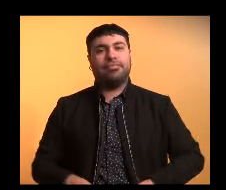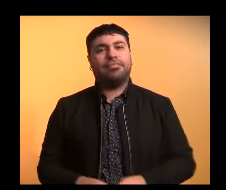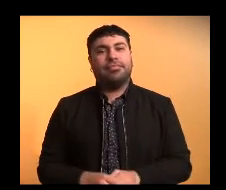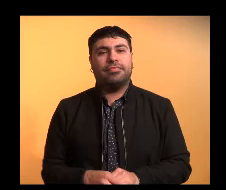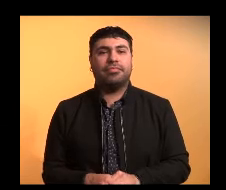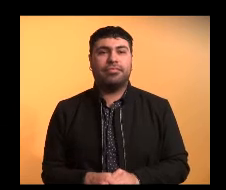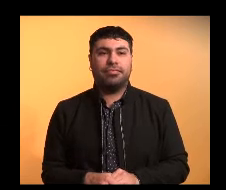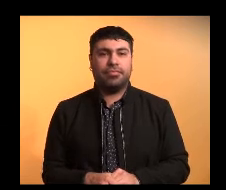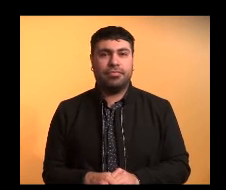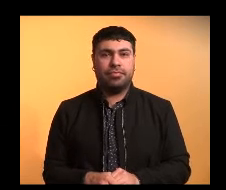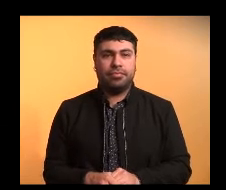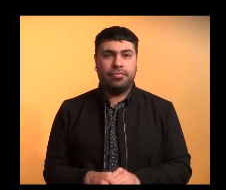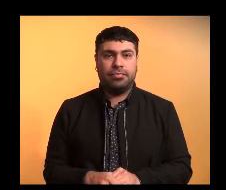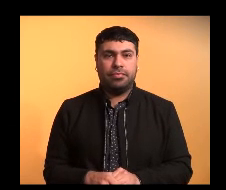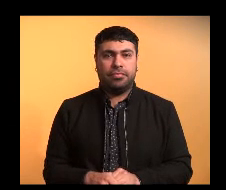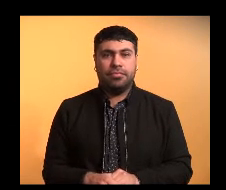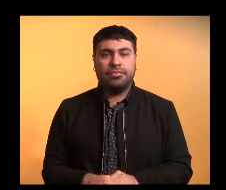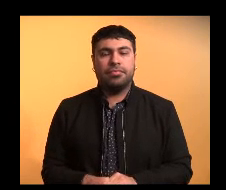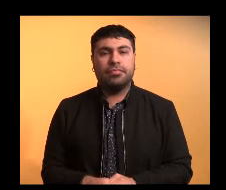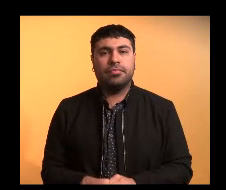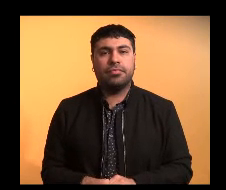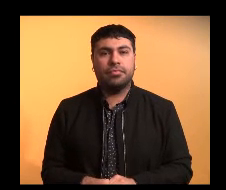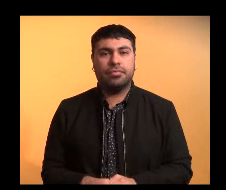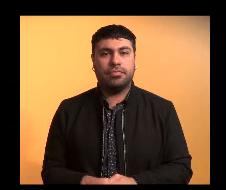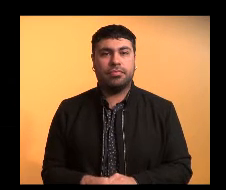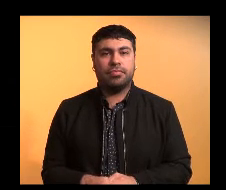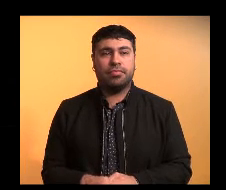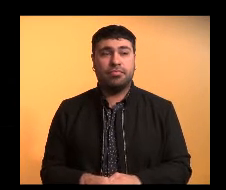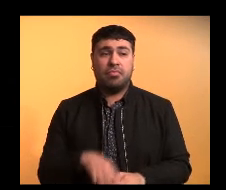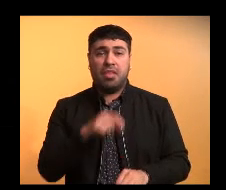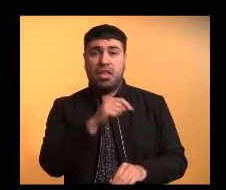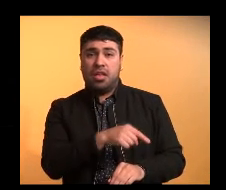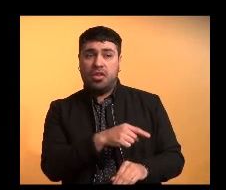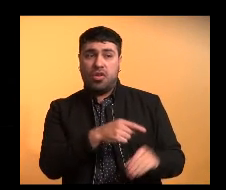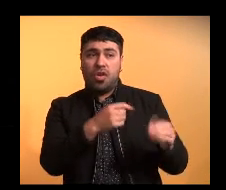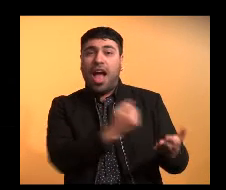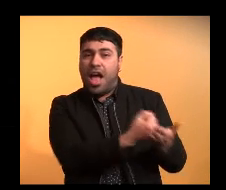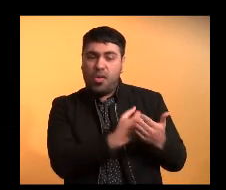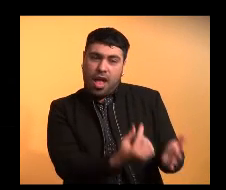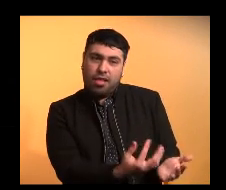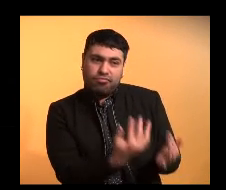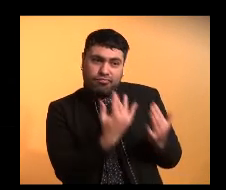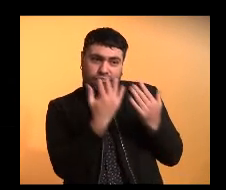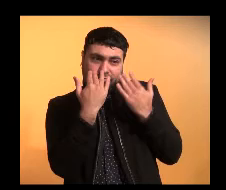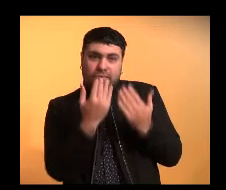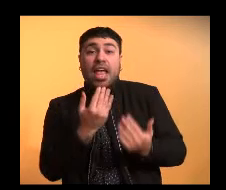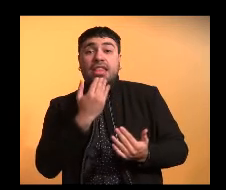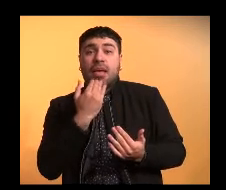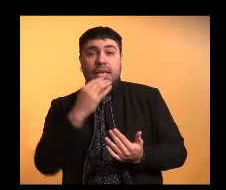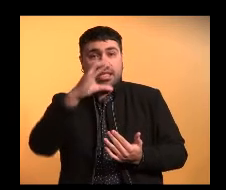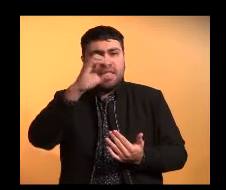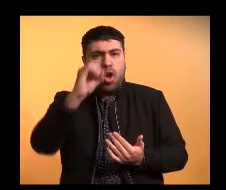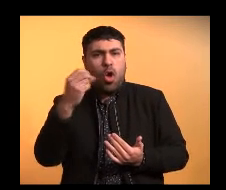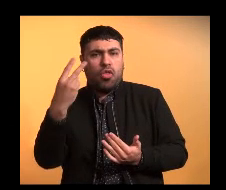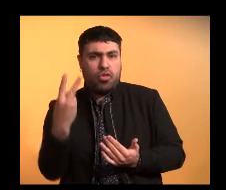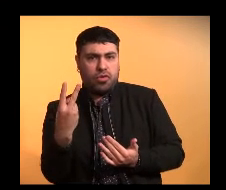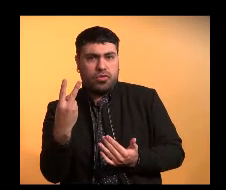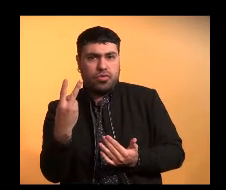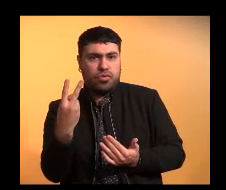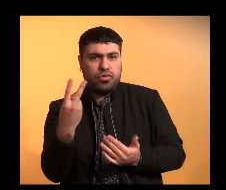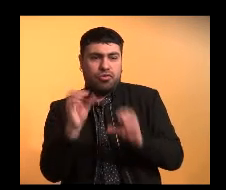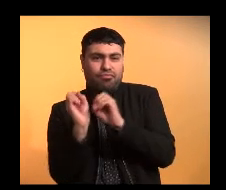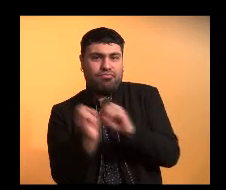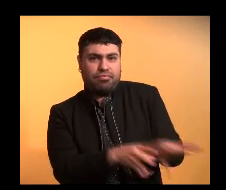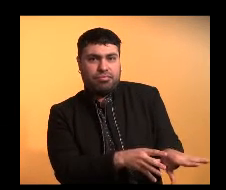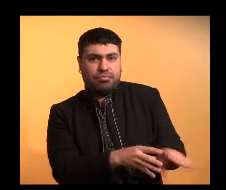ecológicamente, porque además de producir oxígeno, absorben CO2. Las macroalgas también, por ejemplo, forman diversos hábitats